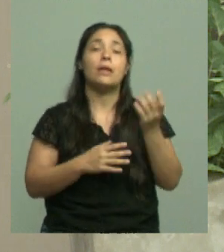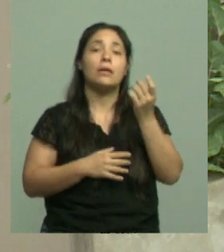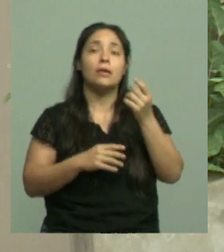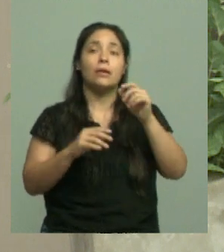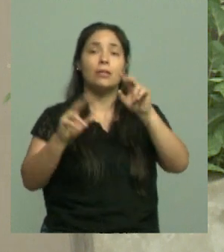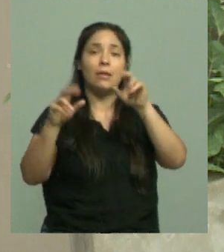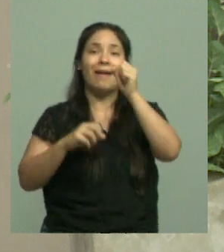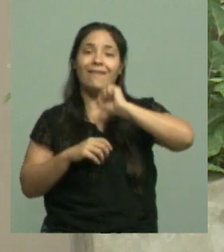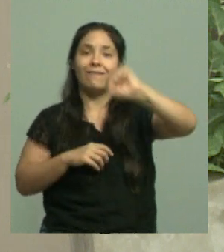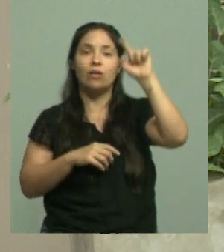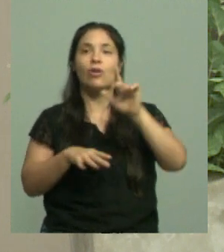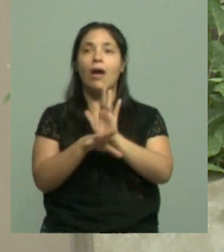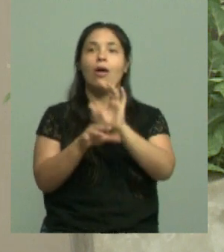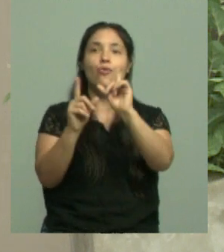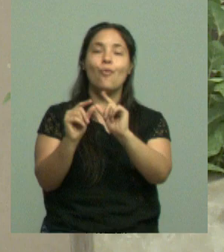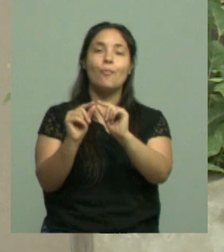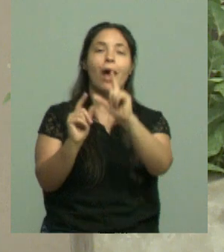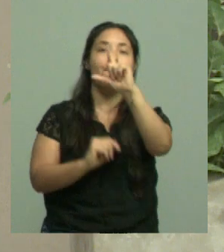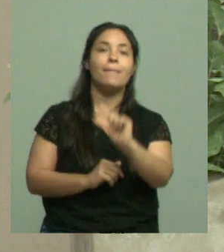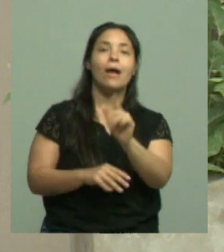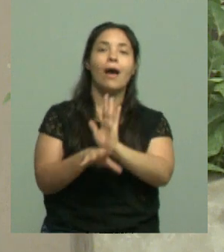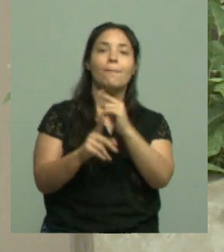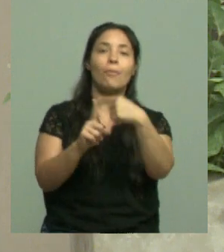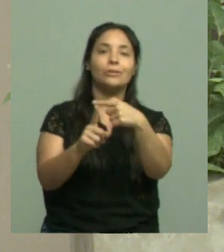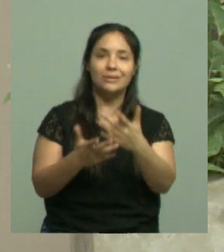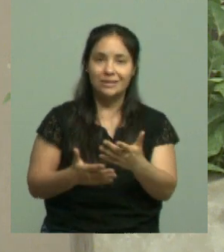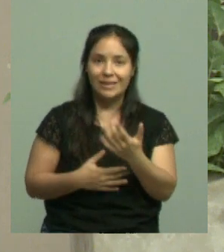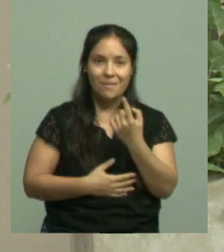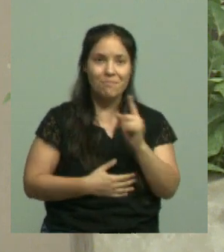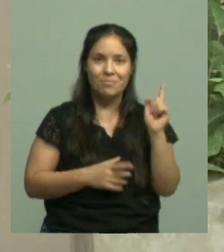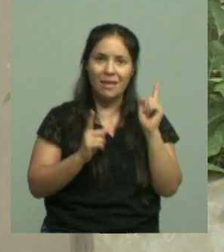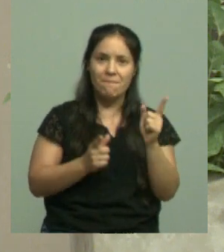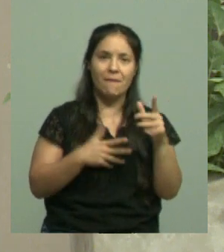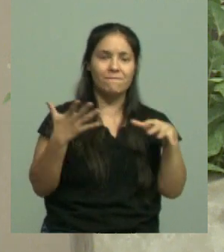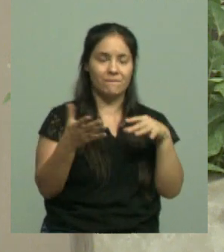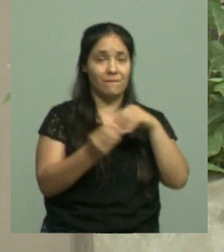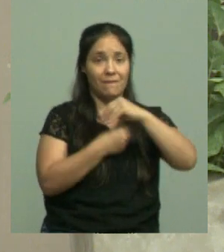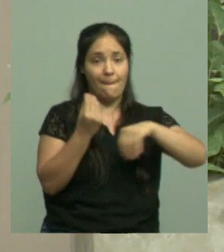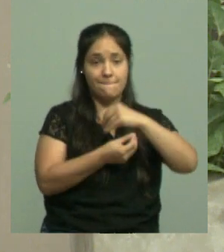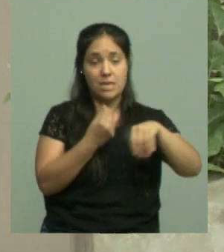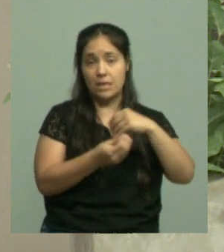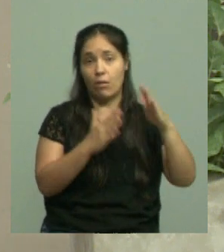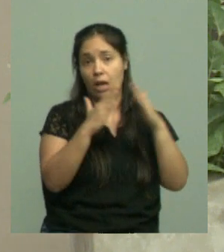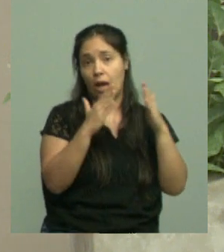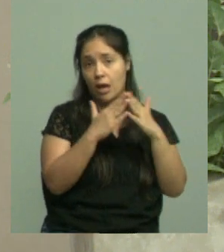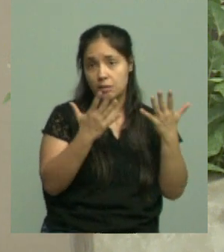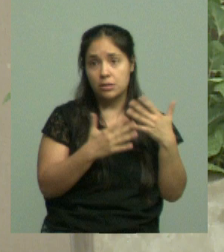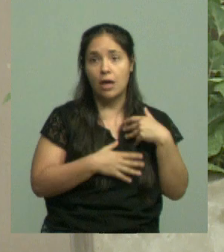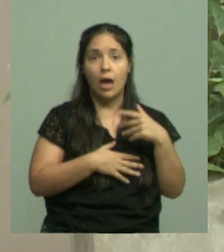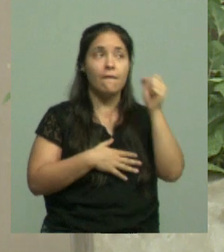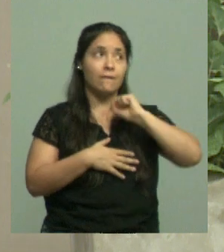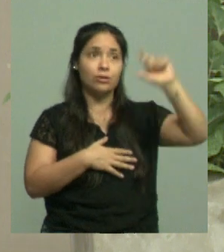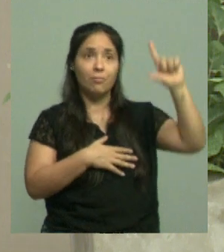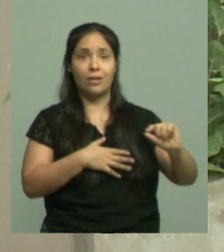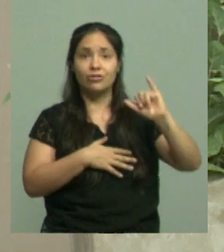señal, pero es hasta un tema de discusión incluso en el seno de la familia o donde uno trabaja, porque decir, bueno, sí, me bajaron la inflación,